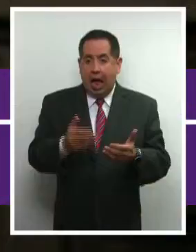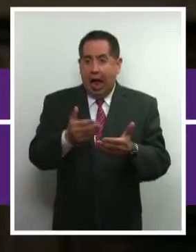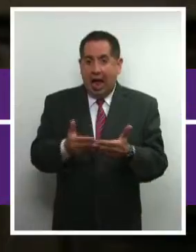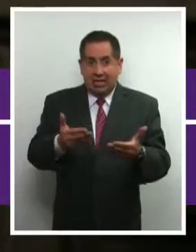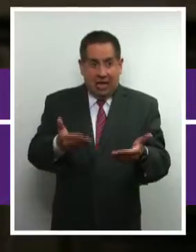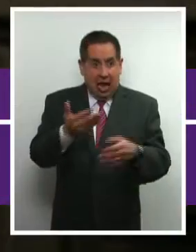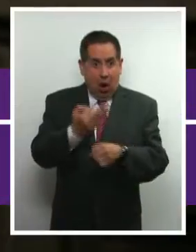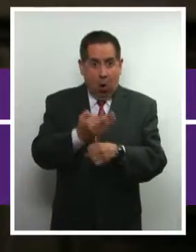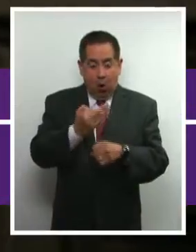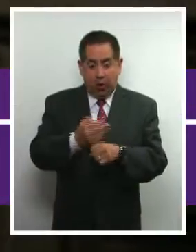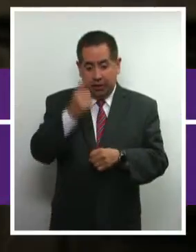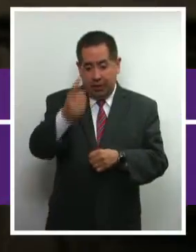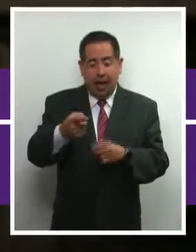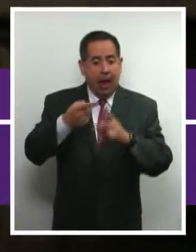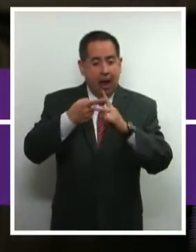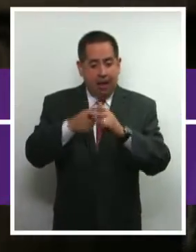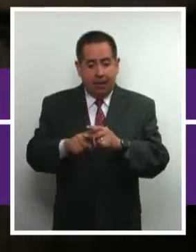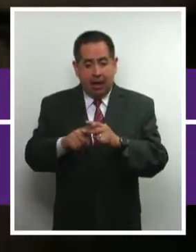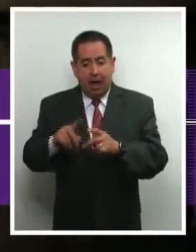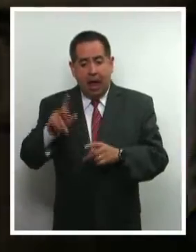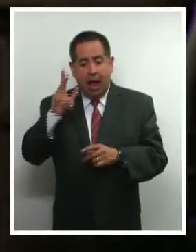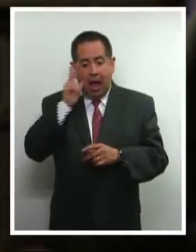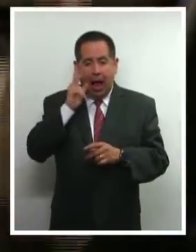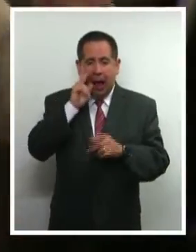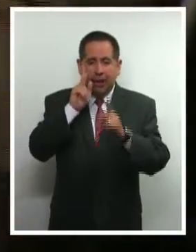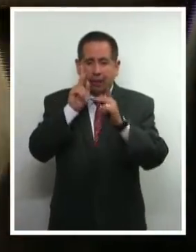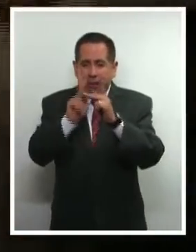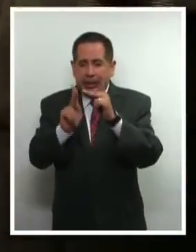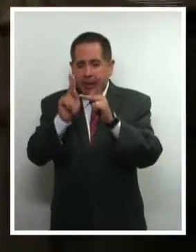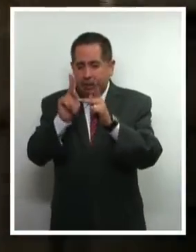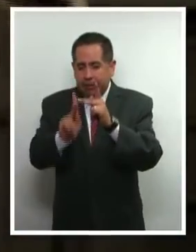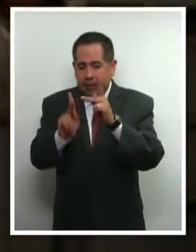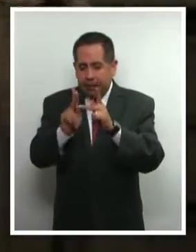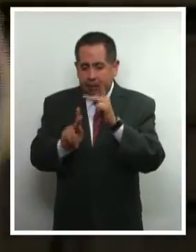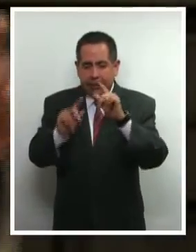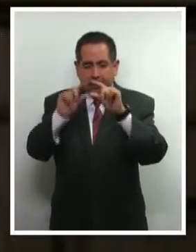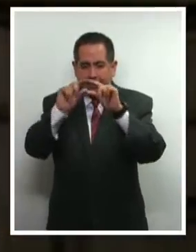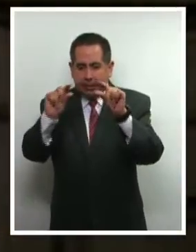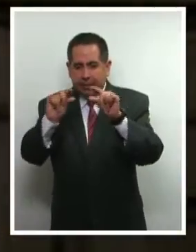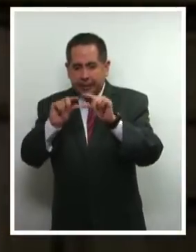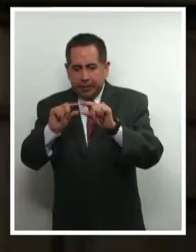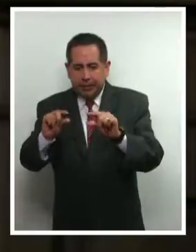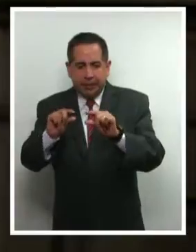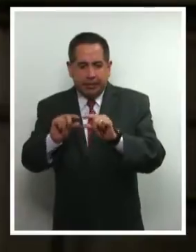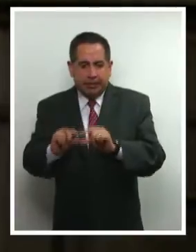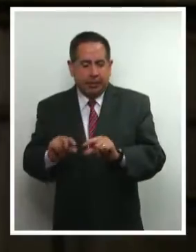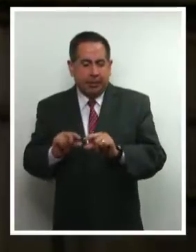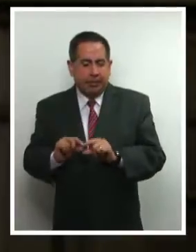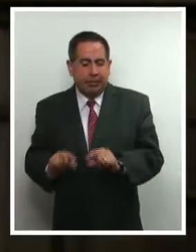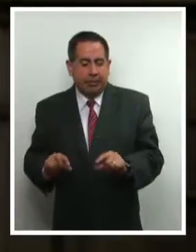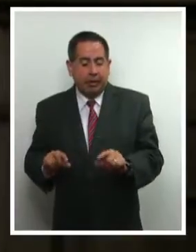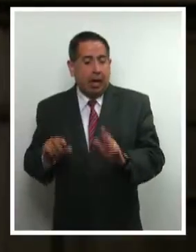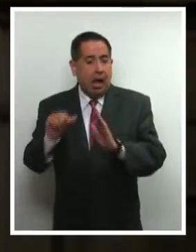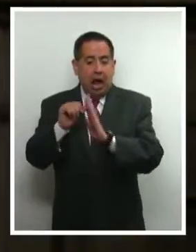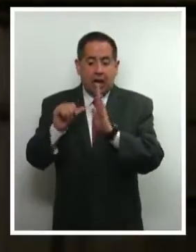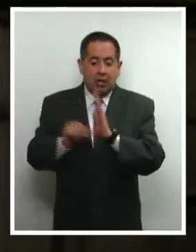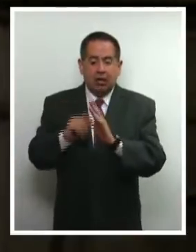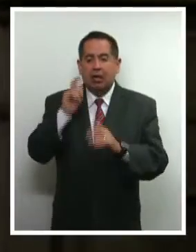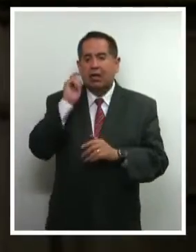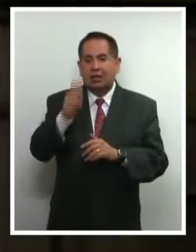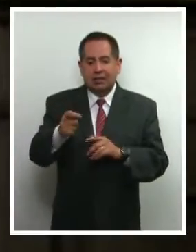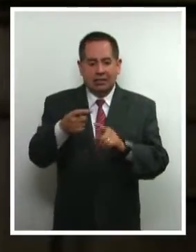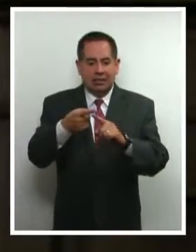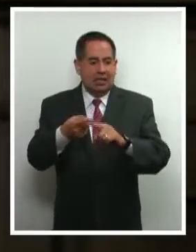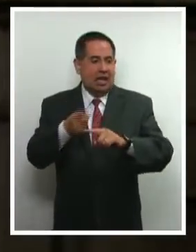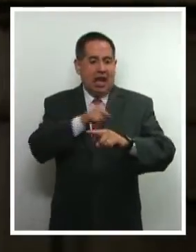sucediendo ahorita, de empezar a aprobar pedazos, artículos y fracciones de los artículos, equivale a que